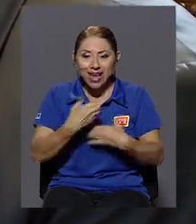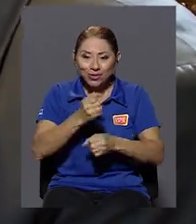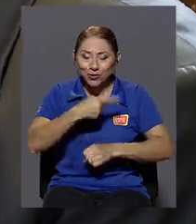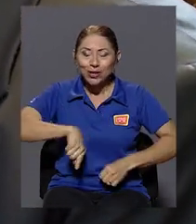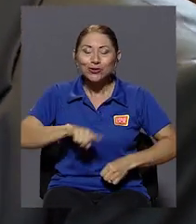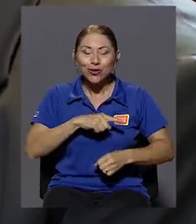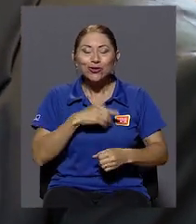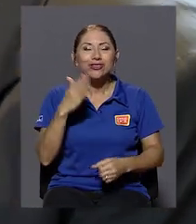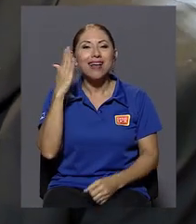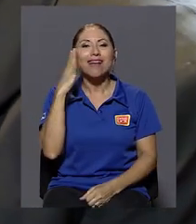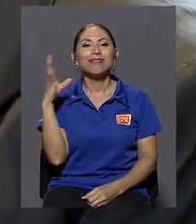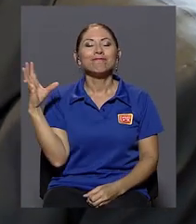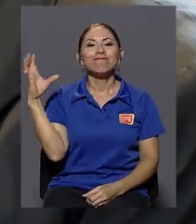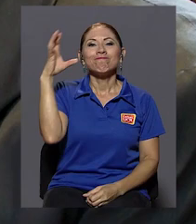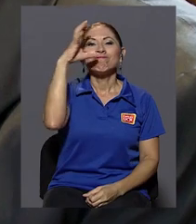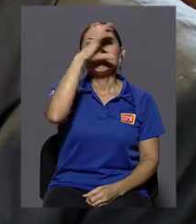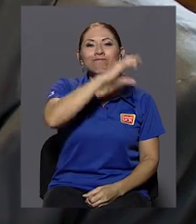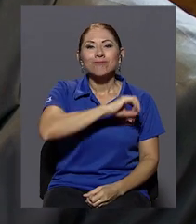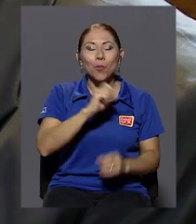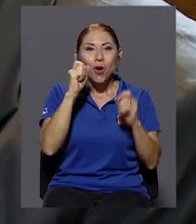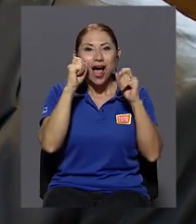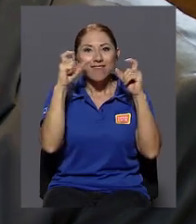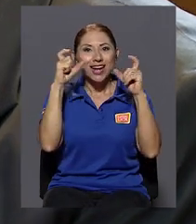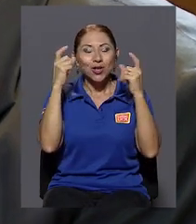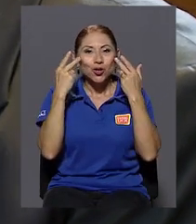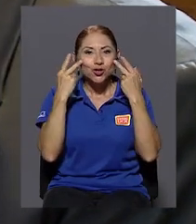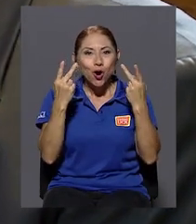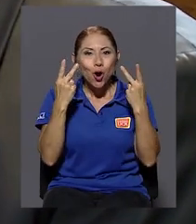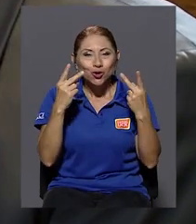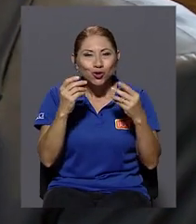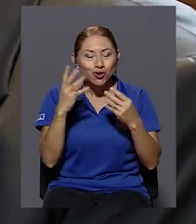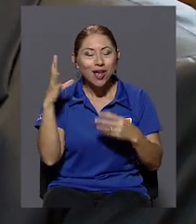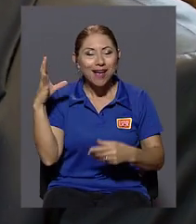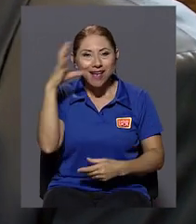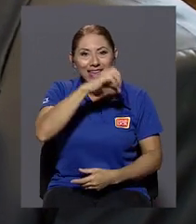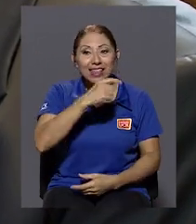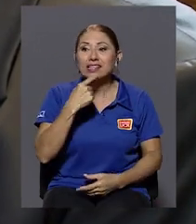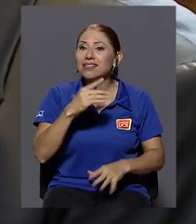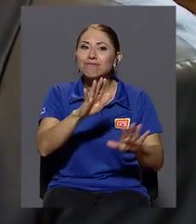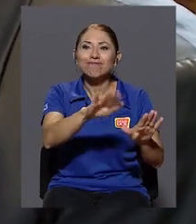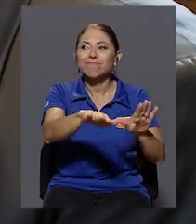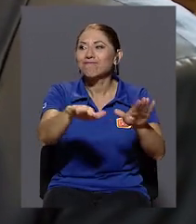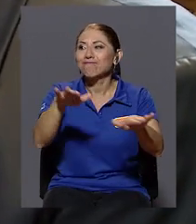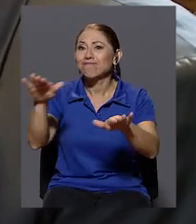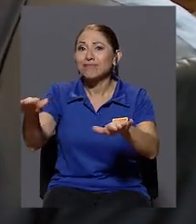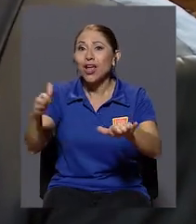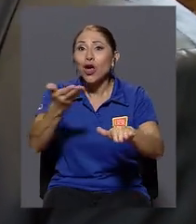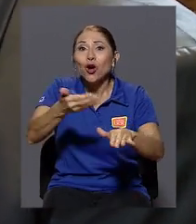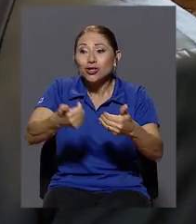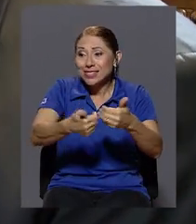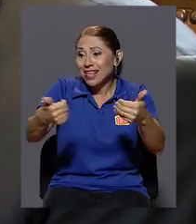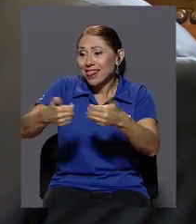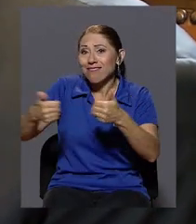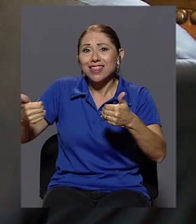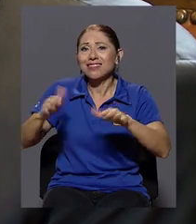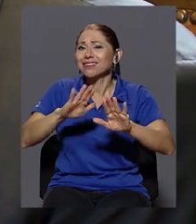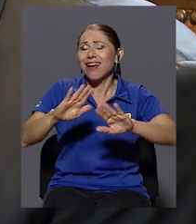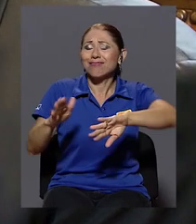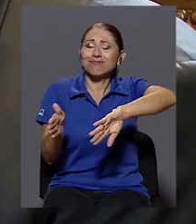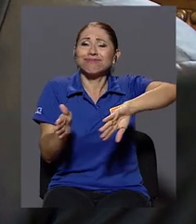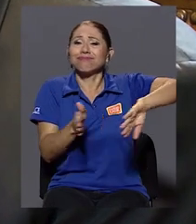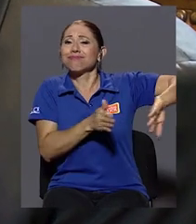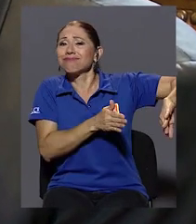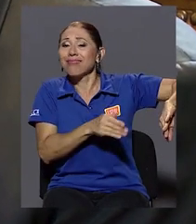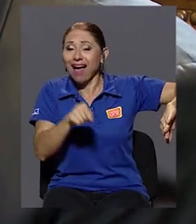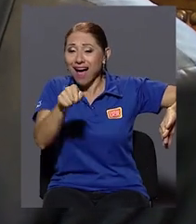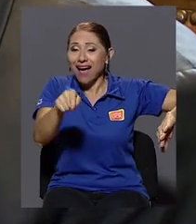los ojos a decir, señores, dejemos de lado aquellas cosas que nos dividen y pongamos por delante